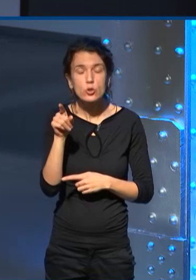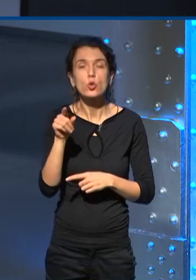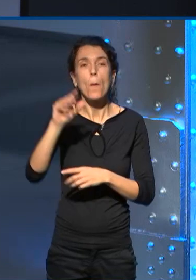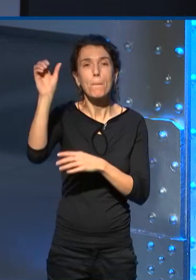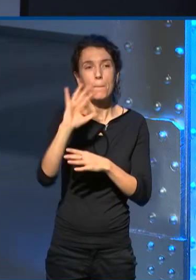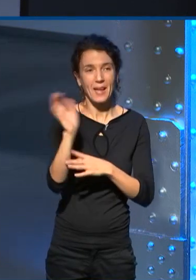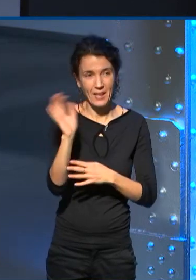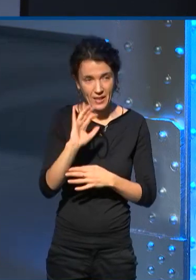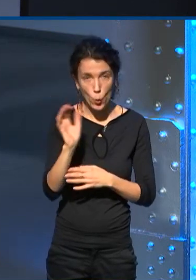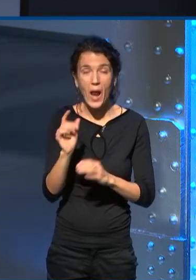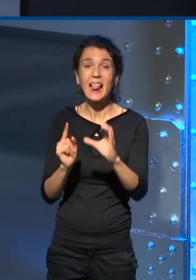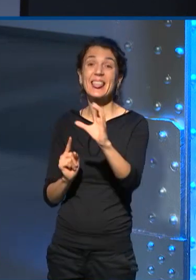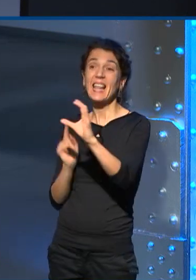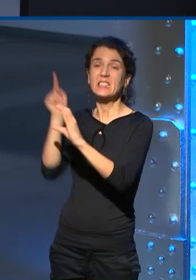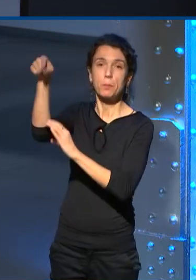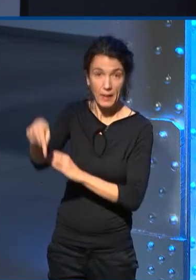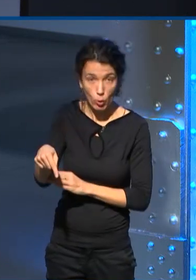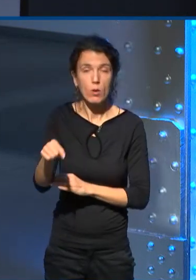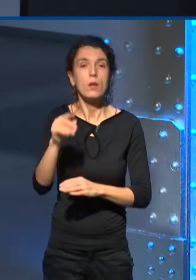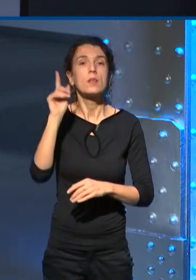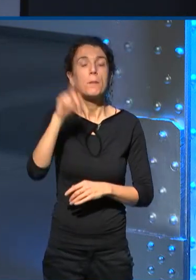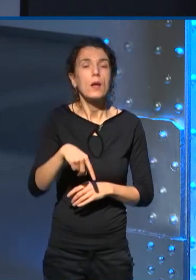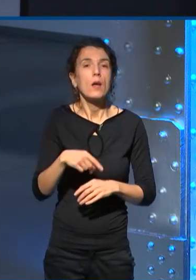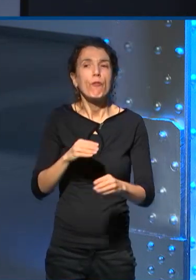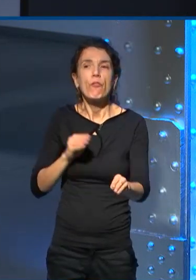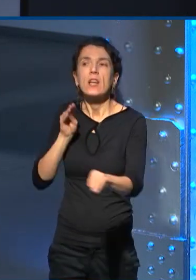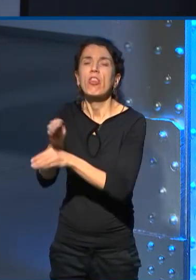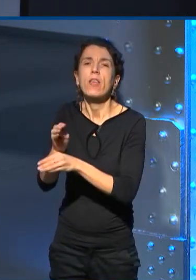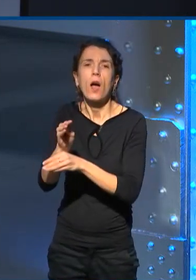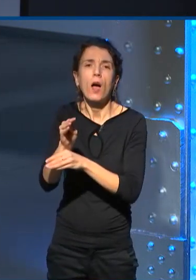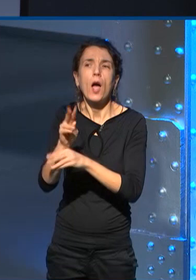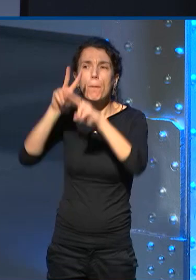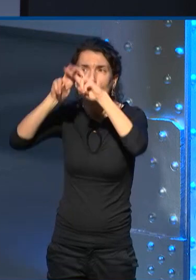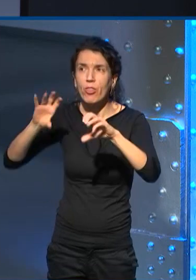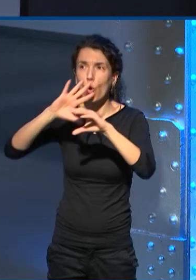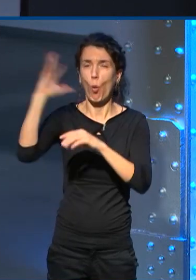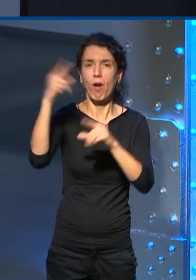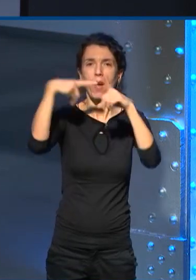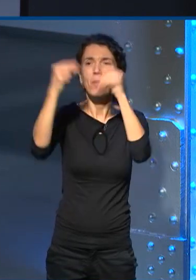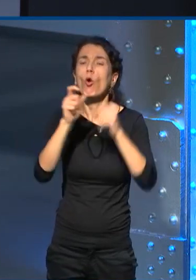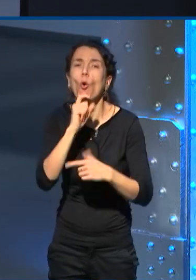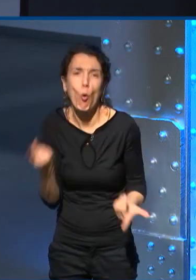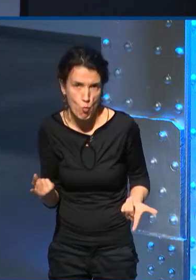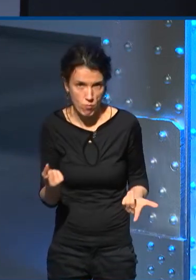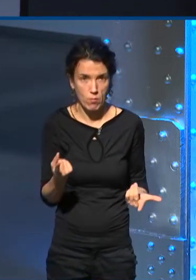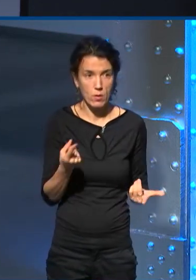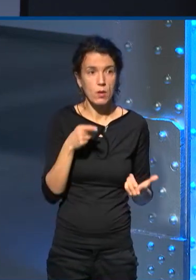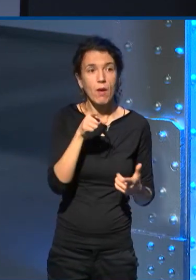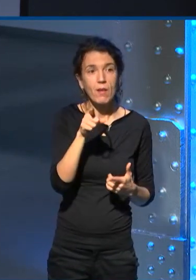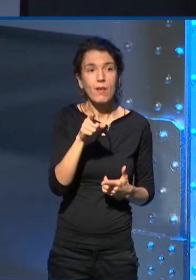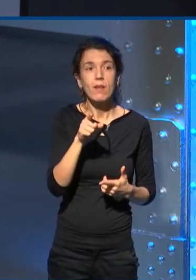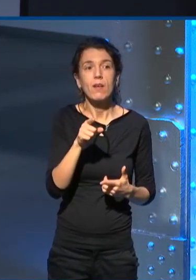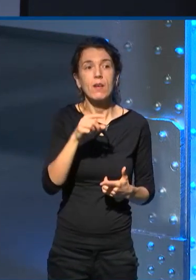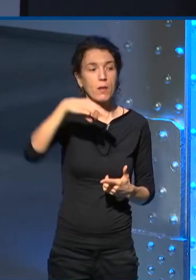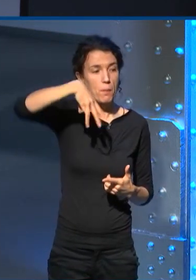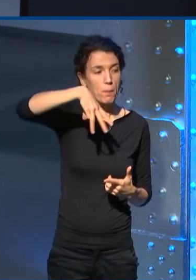Martian también, el despegue. Y luego, ¿cómo financiar la exploración espacial? Con esto ya termino. Pues tenemos aquí a Elon Musk, que